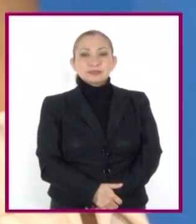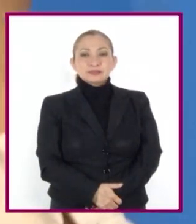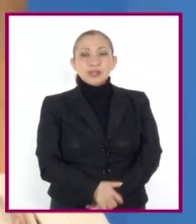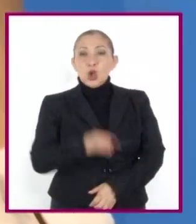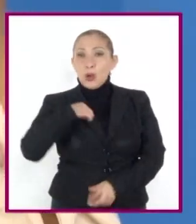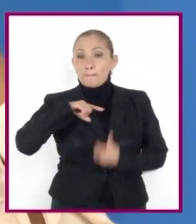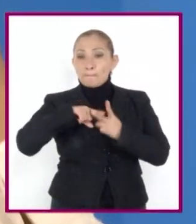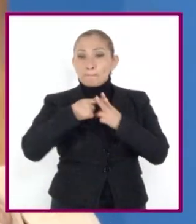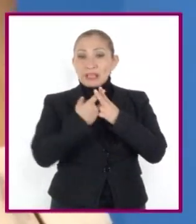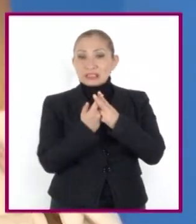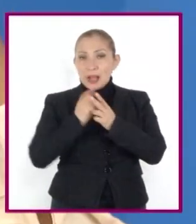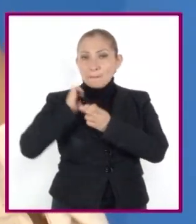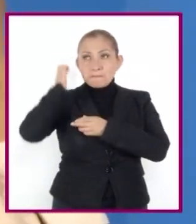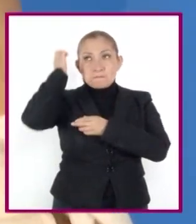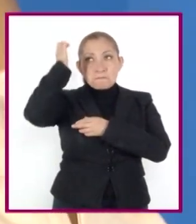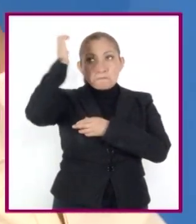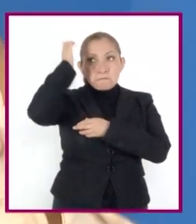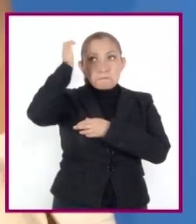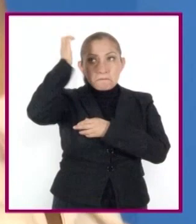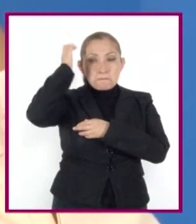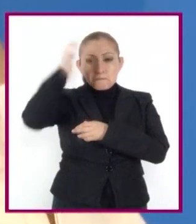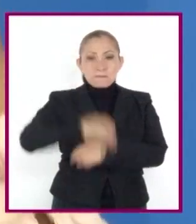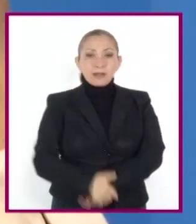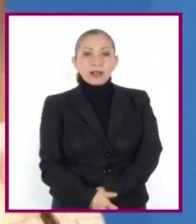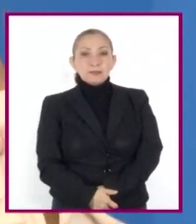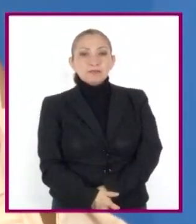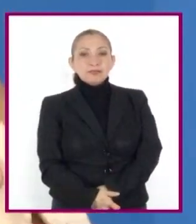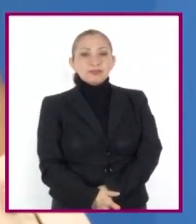Voy a comenzar a frotarlo.